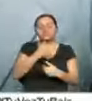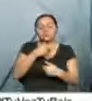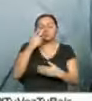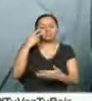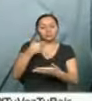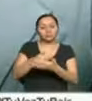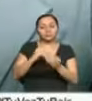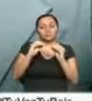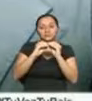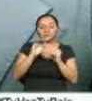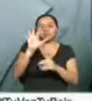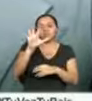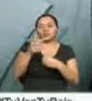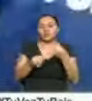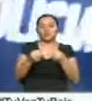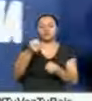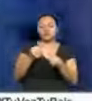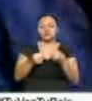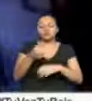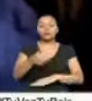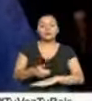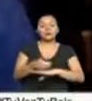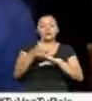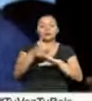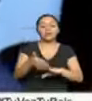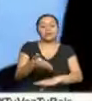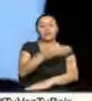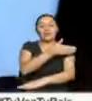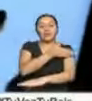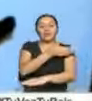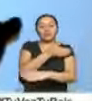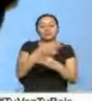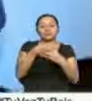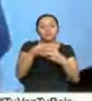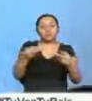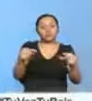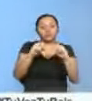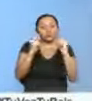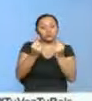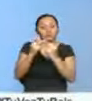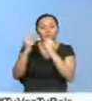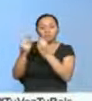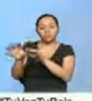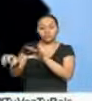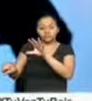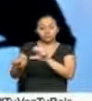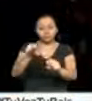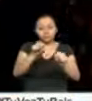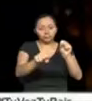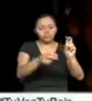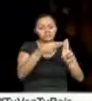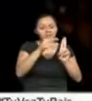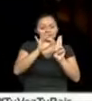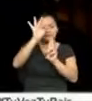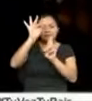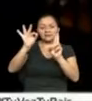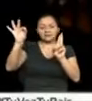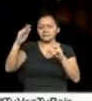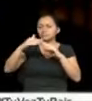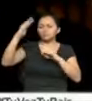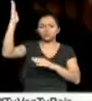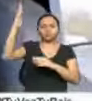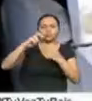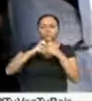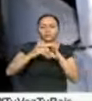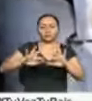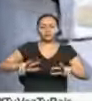5 vehículos. Las autoridades sostienen que antes de la desarticulación de estos grupos, las estadísticas evidenciaban una alta tendencia al robo